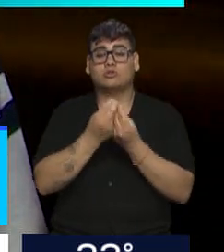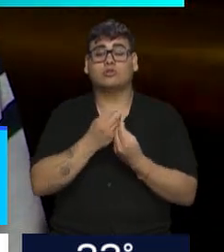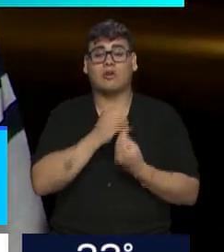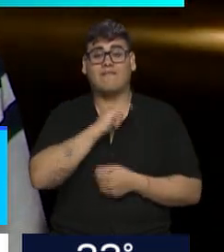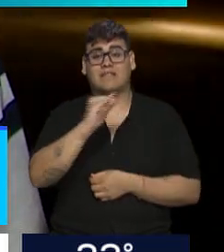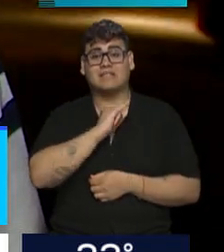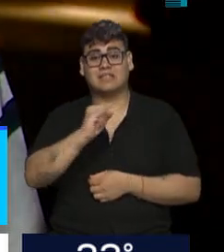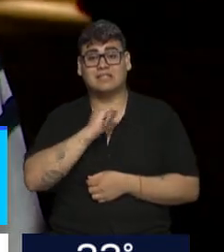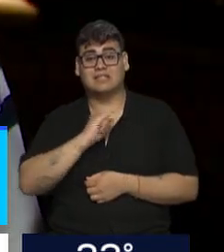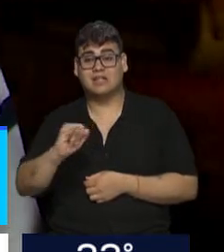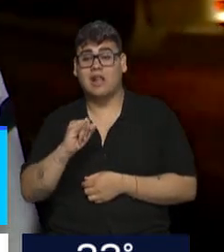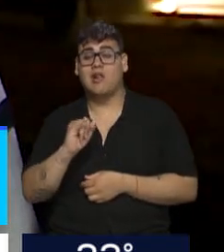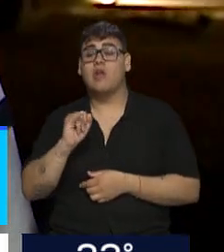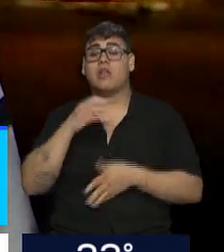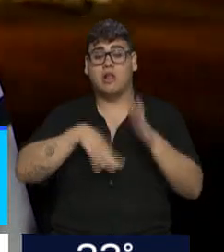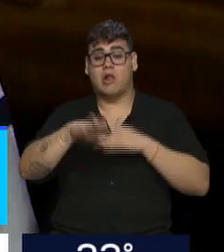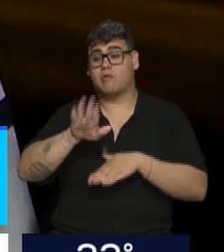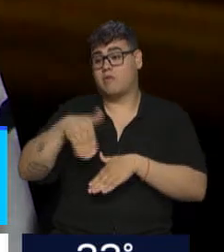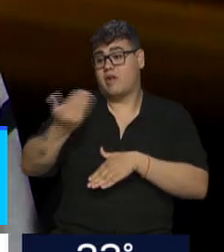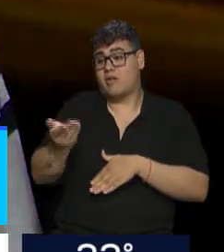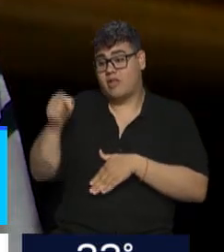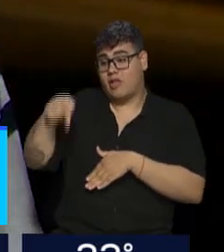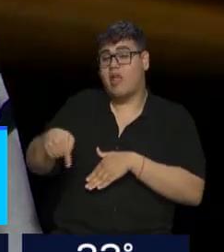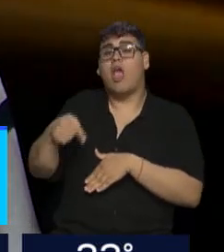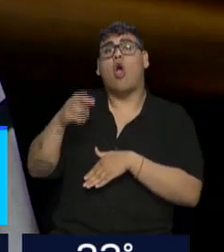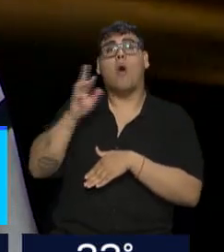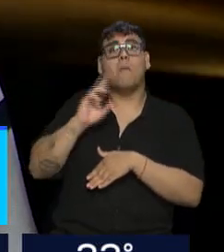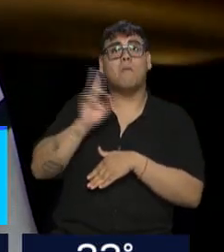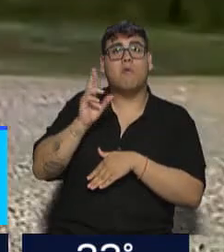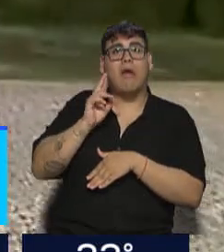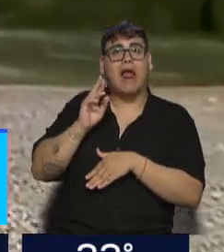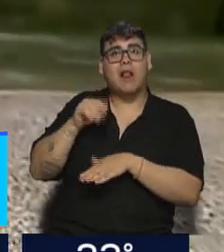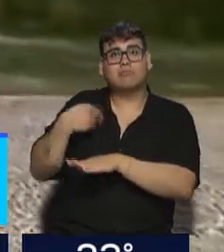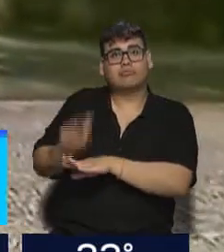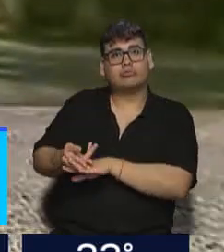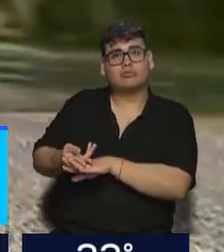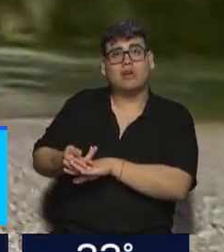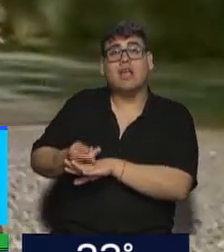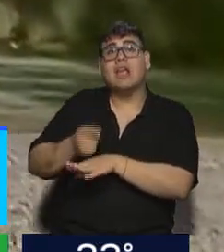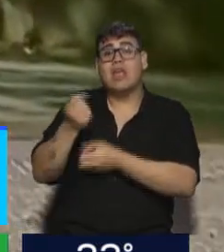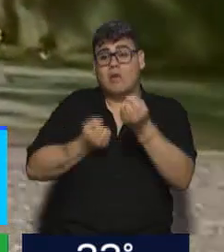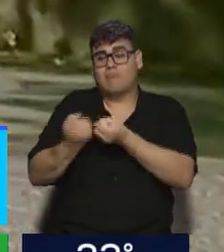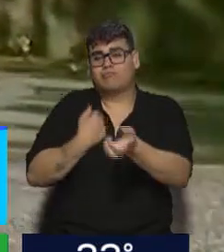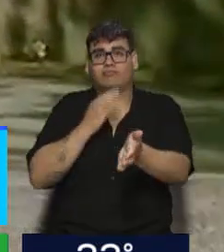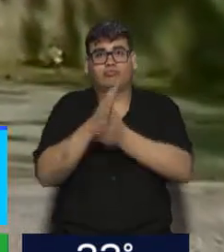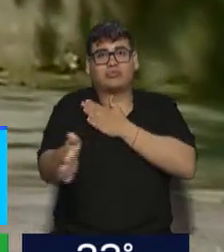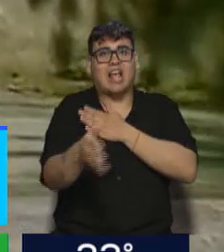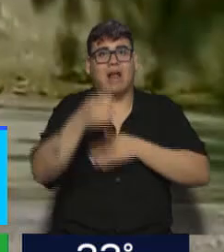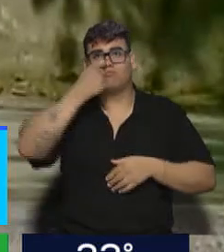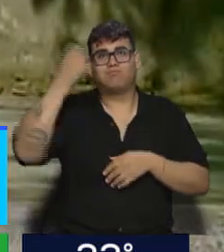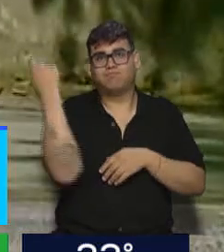dando al costado de la de la ruta en una mujer tirada en el piso una camioneta saliendo a altas velocidades